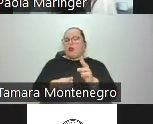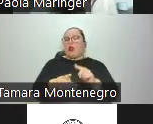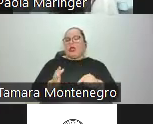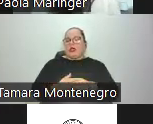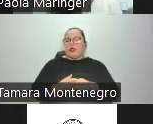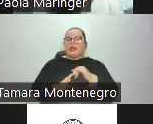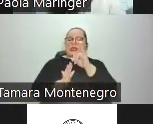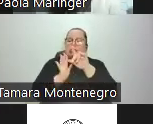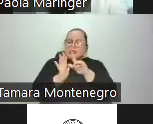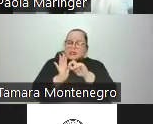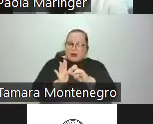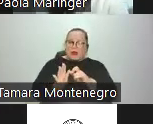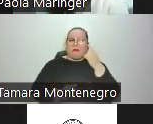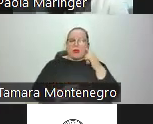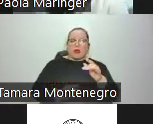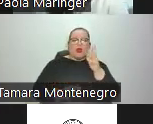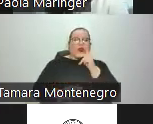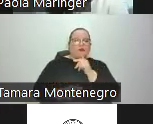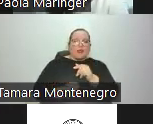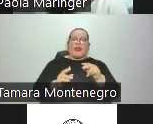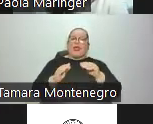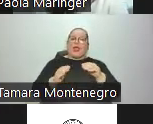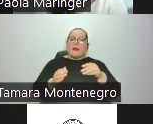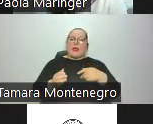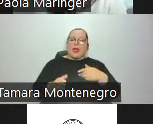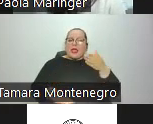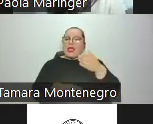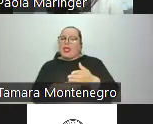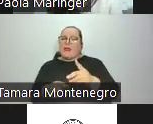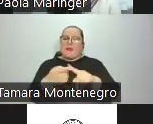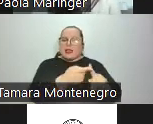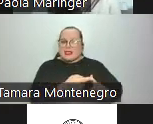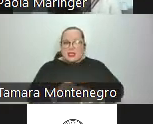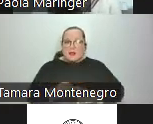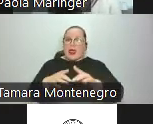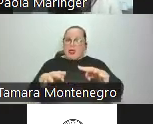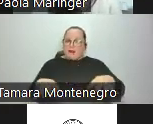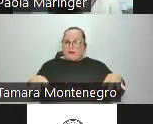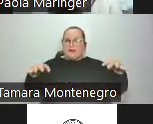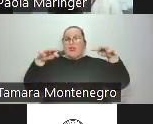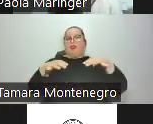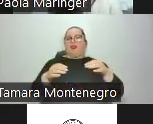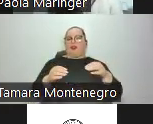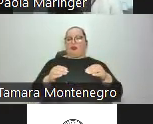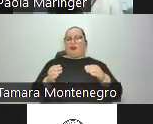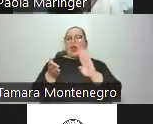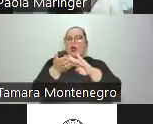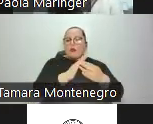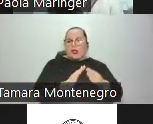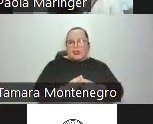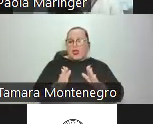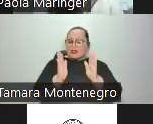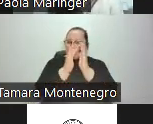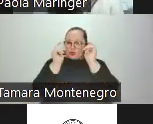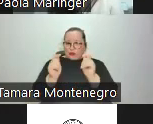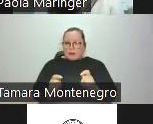Pero no te olvides del offline. Todo lo que tiene que ver con lo presencial. Eventos. La comunidad Tomasina